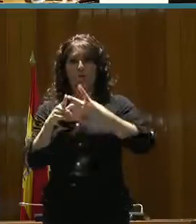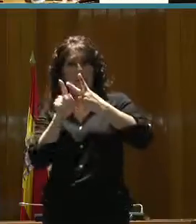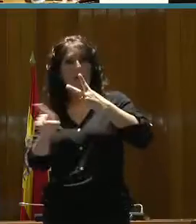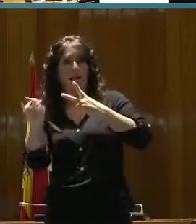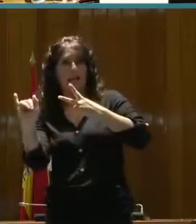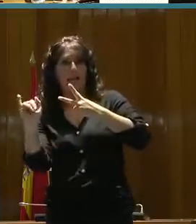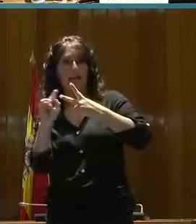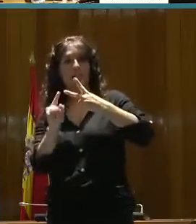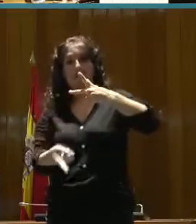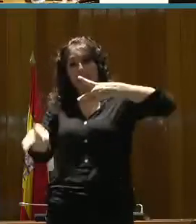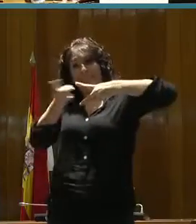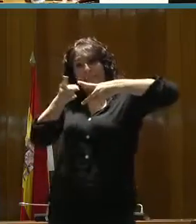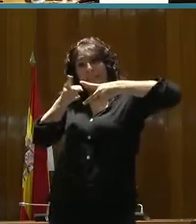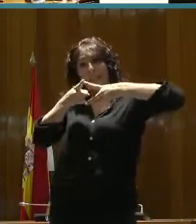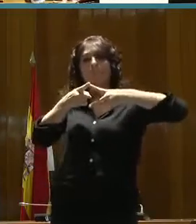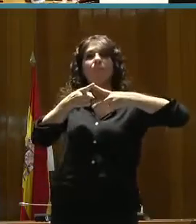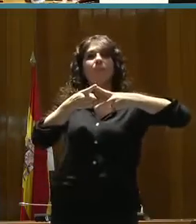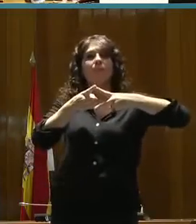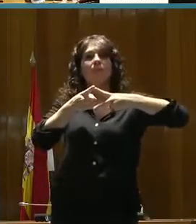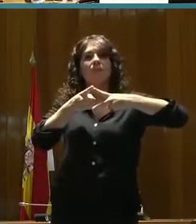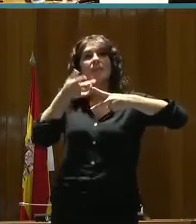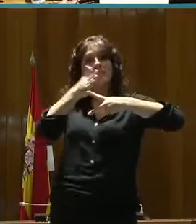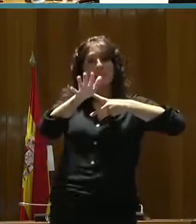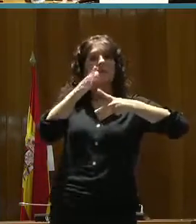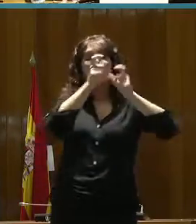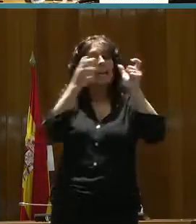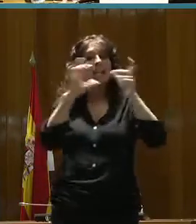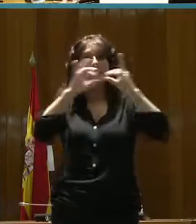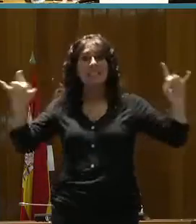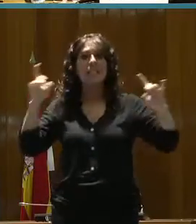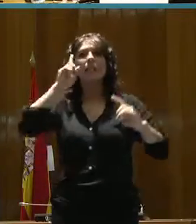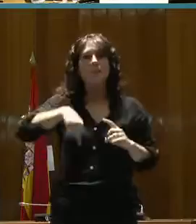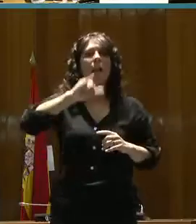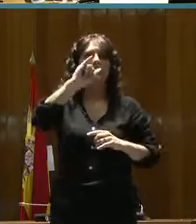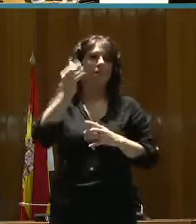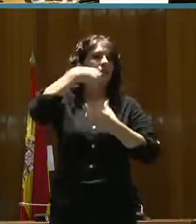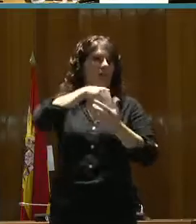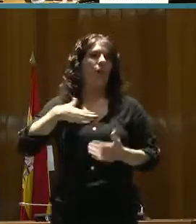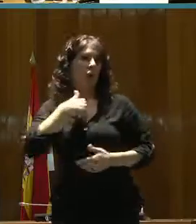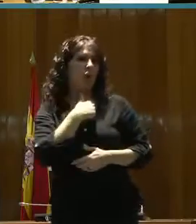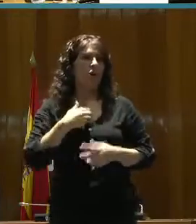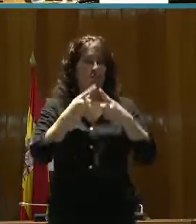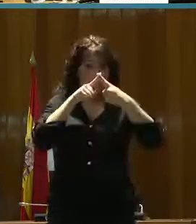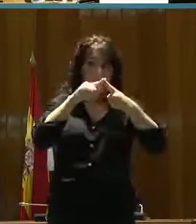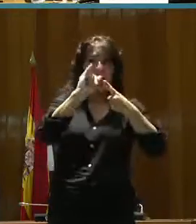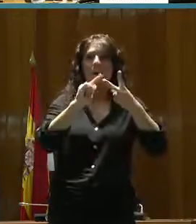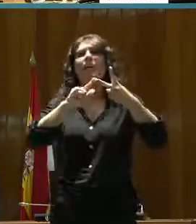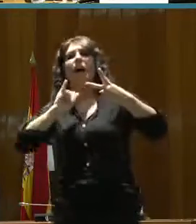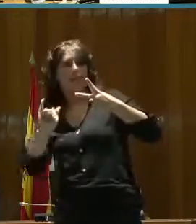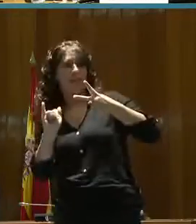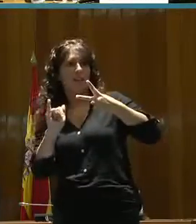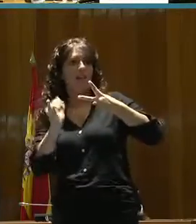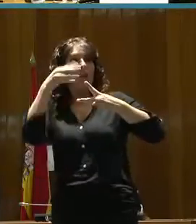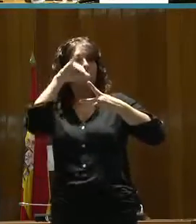y en la parte de sintaxis también tenemos una sección dedicada al cambio de rol y con diferentes